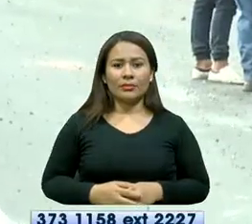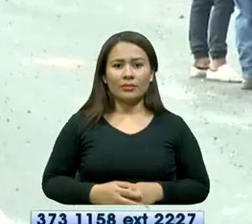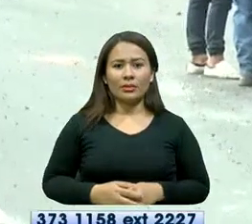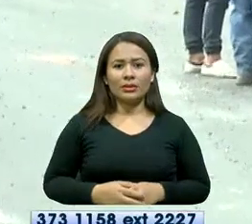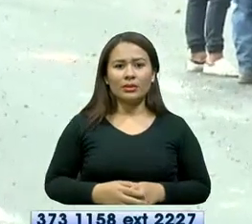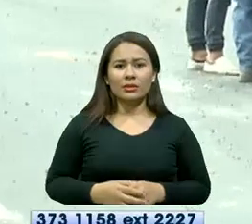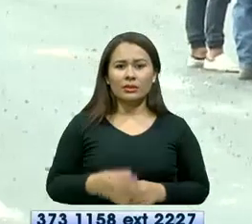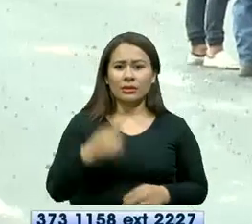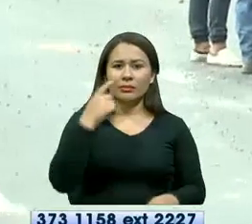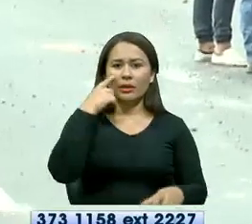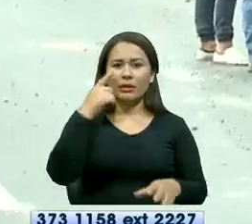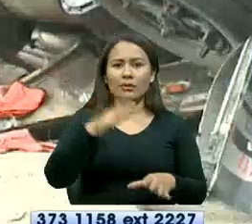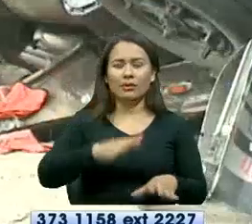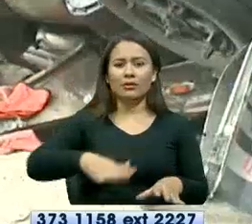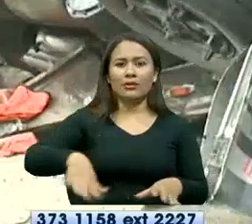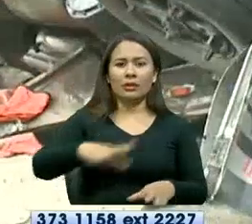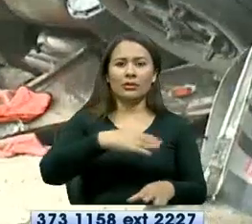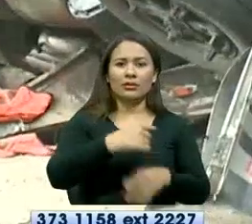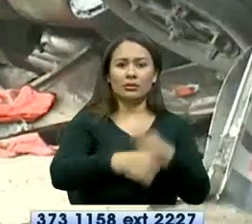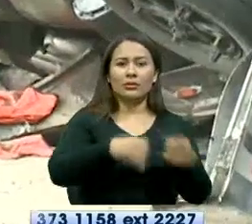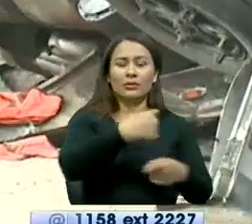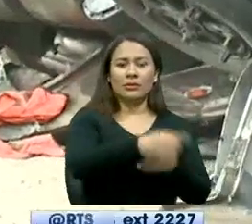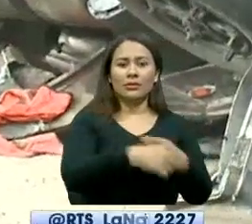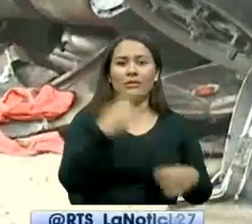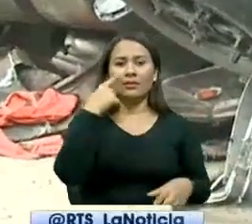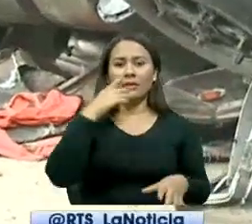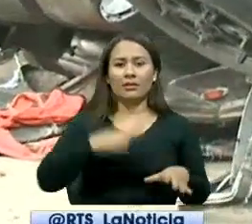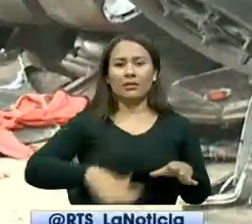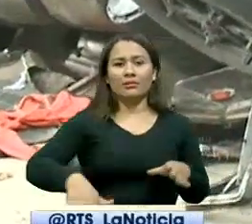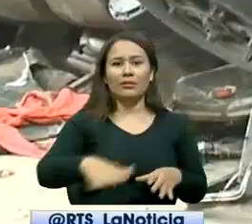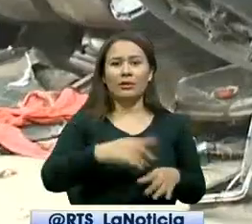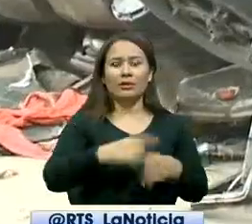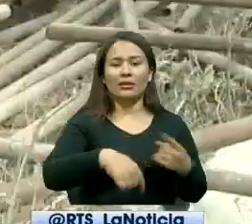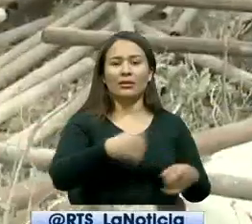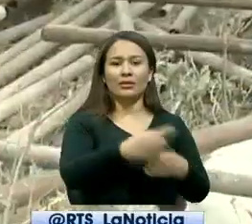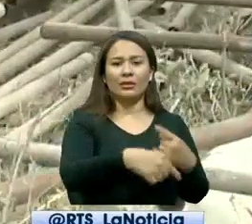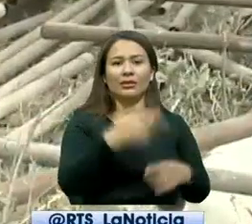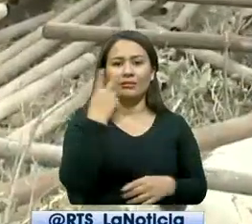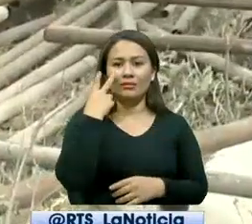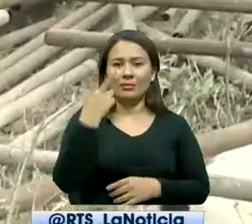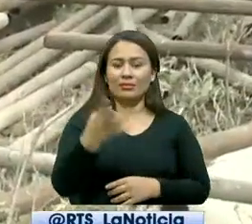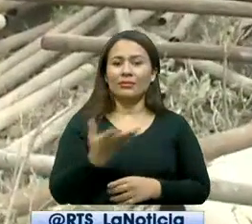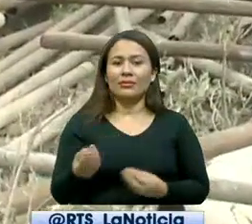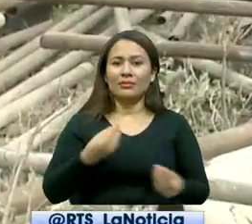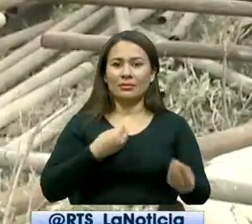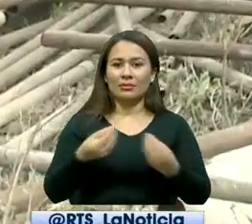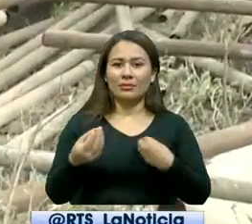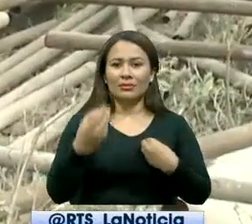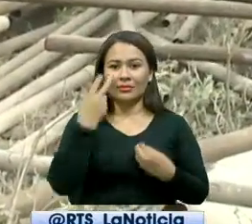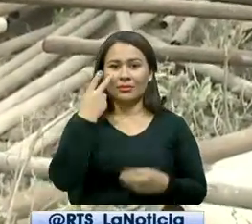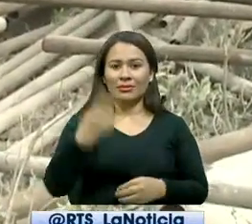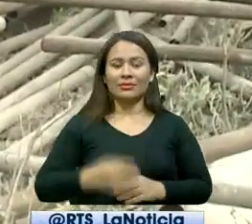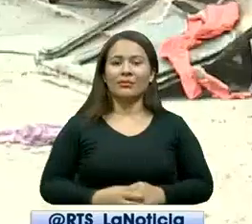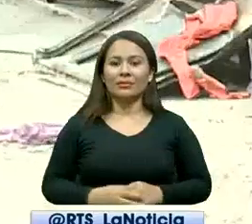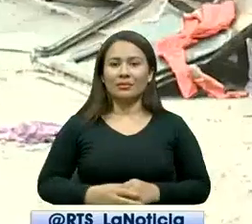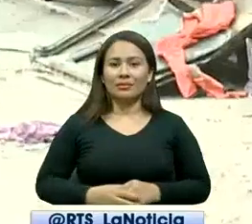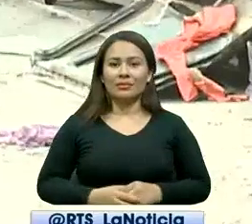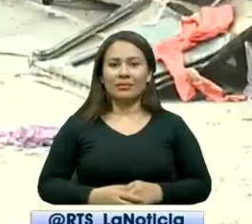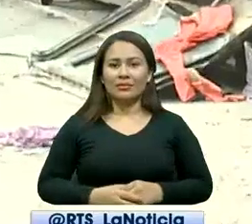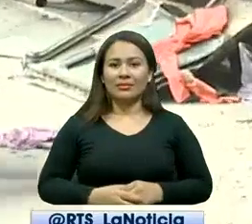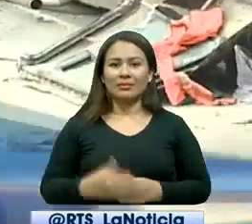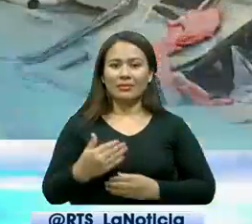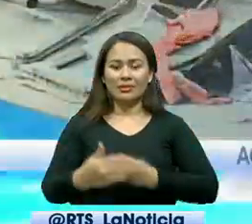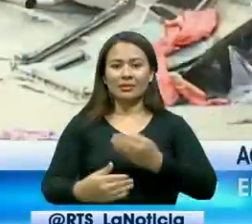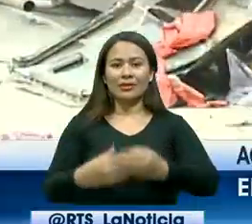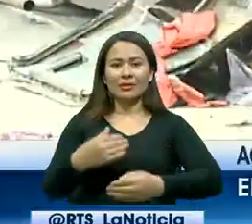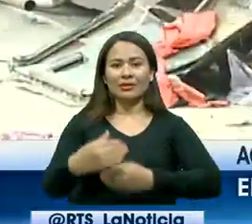La cabina del pesado automotor prácticamente desapareció. En el accidente, el conductor de 55 años de edad falleció. El cuerpo fue aplastado por las latas.